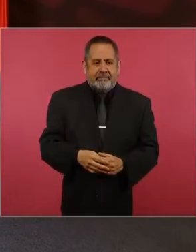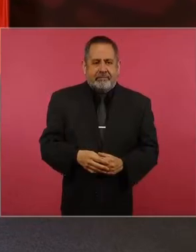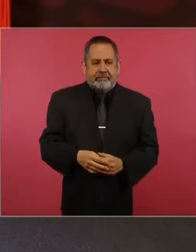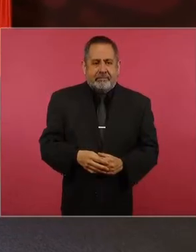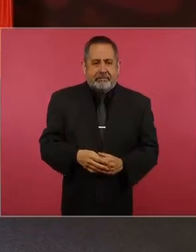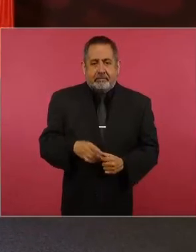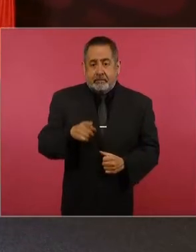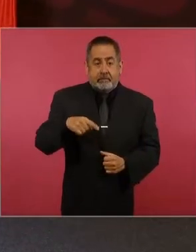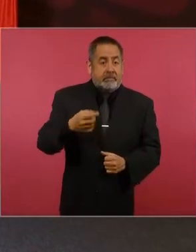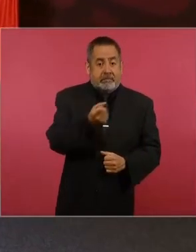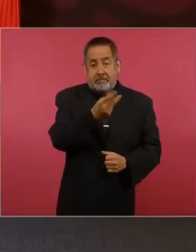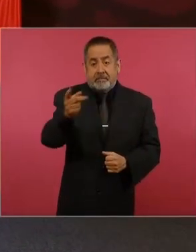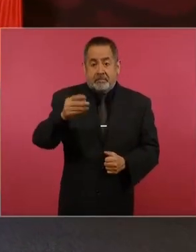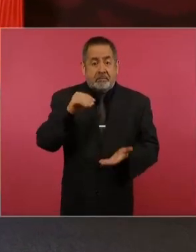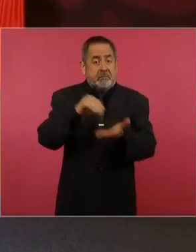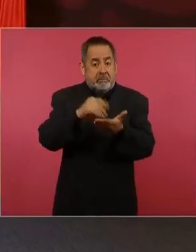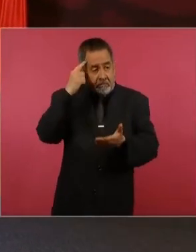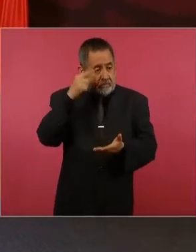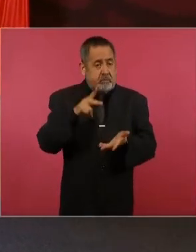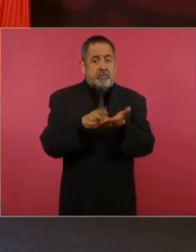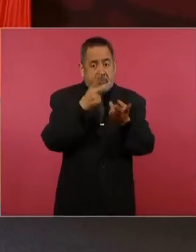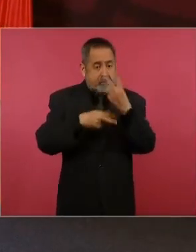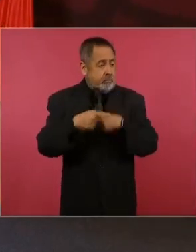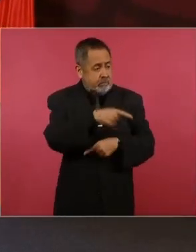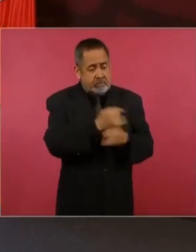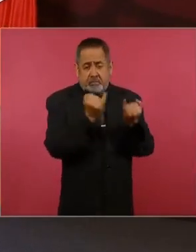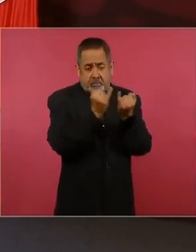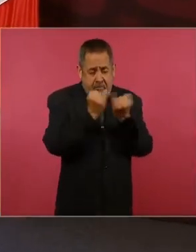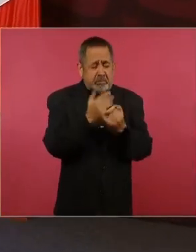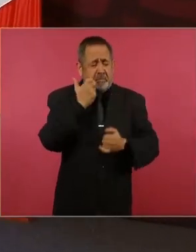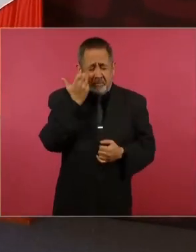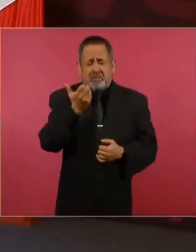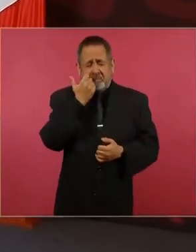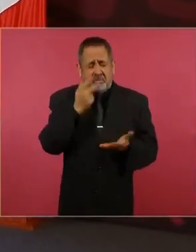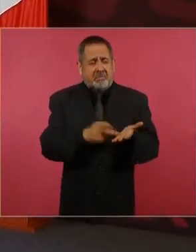que quiere que esto regrese.